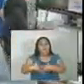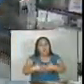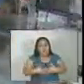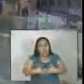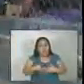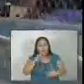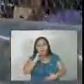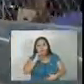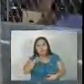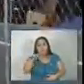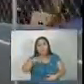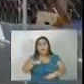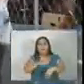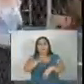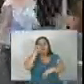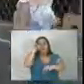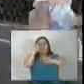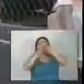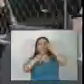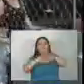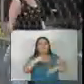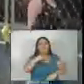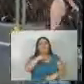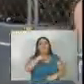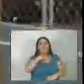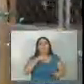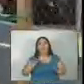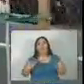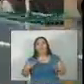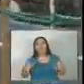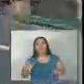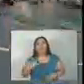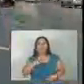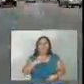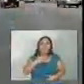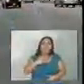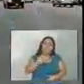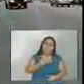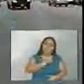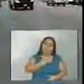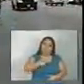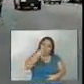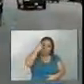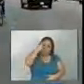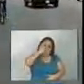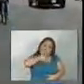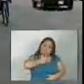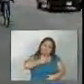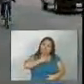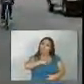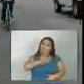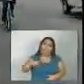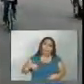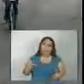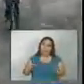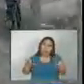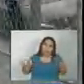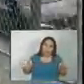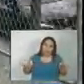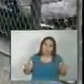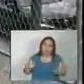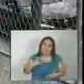aseguran que estas fechas se tornan difíciles pues la soledad y tristeza de estar lejos de sus seres queridos